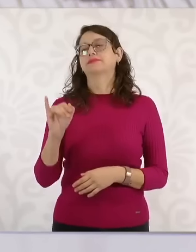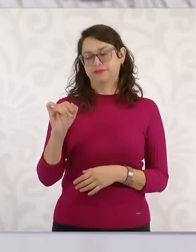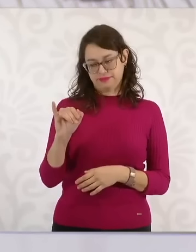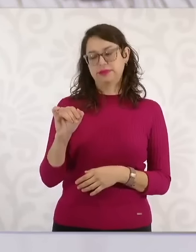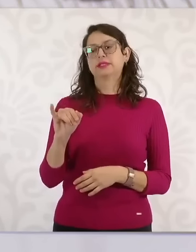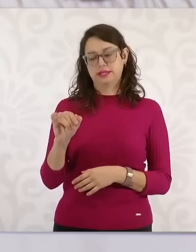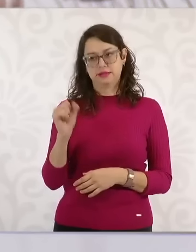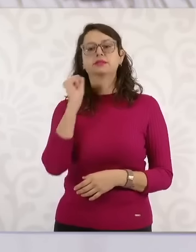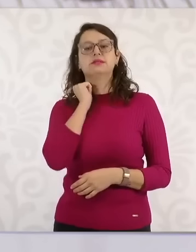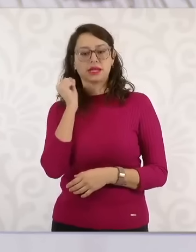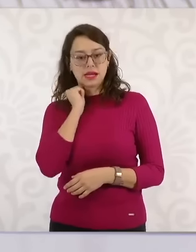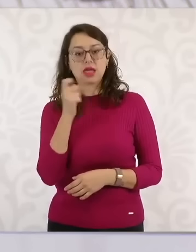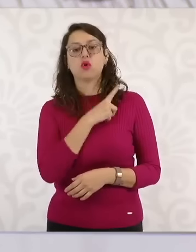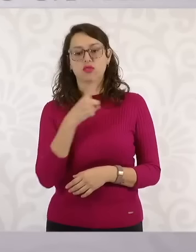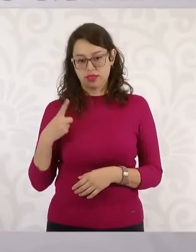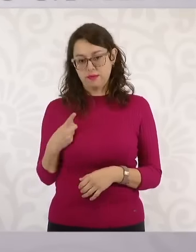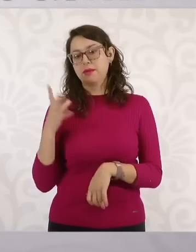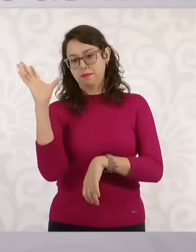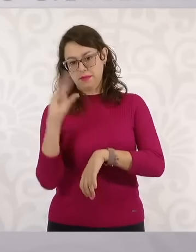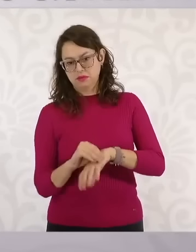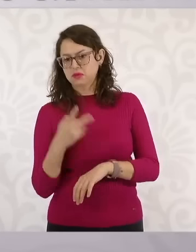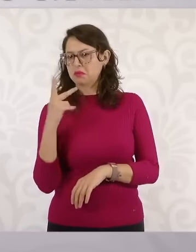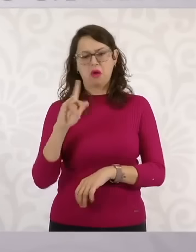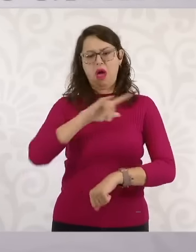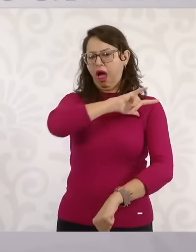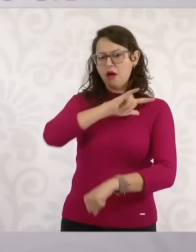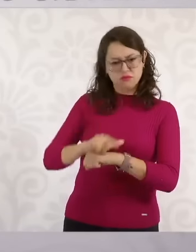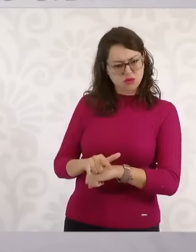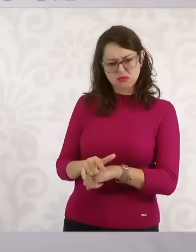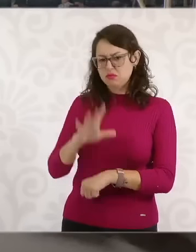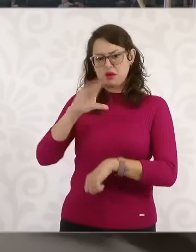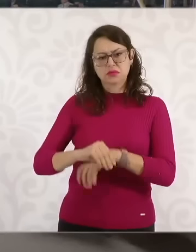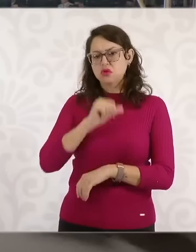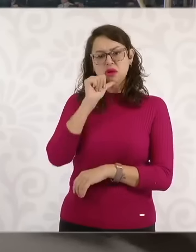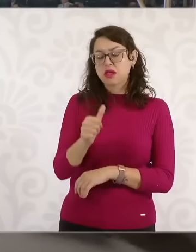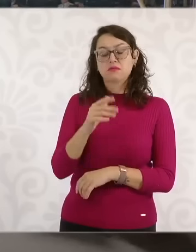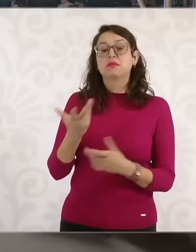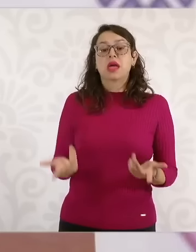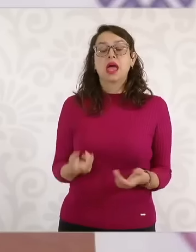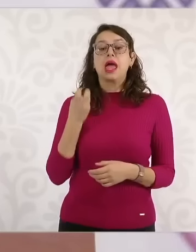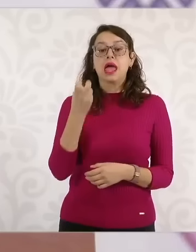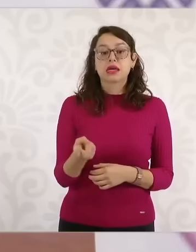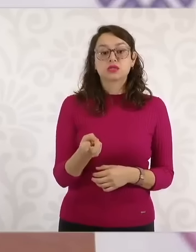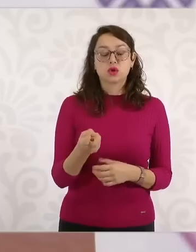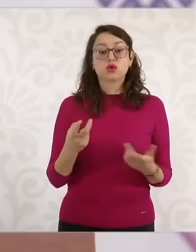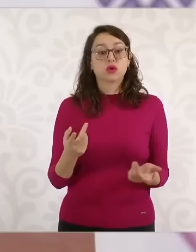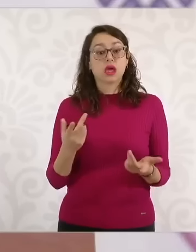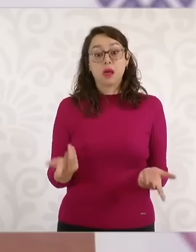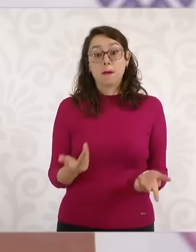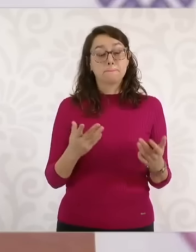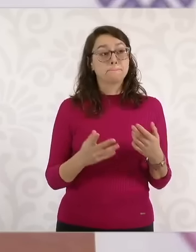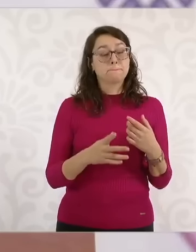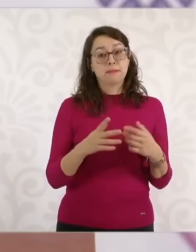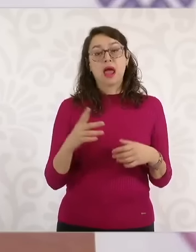tropas, pues vienen capacitadores a México a entrenar. Y repito, esta es una situación bilateral, así